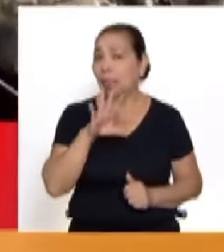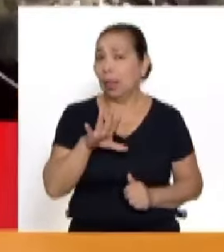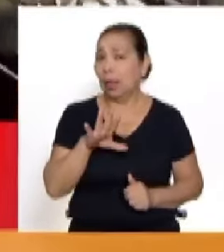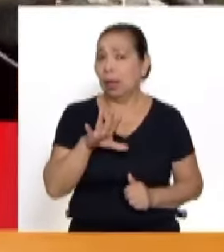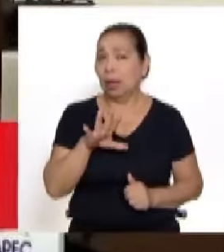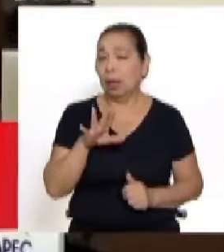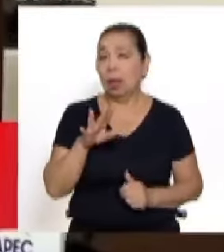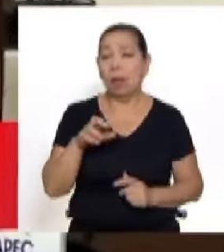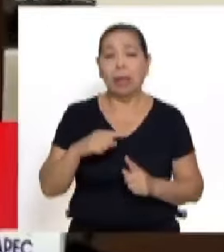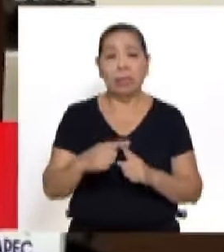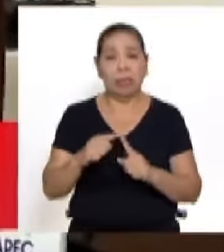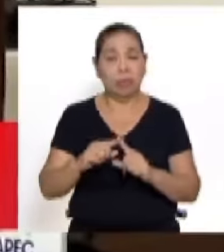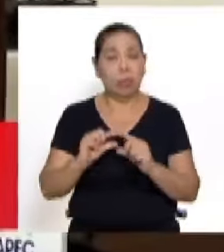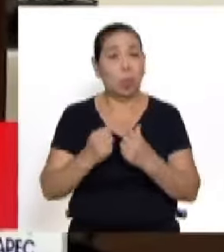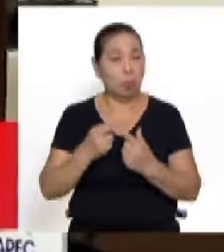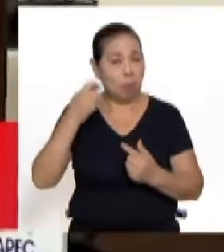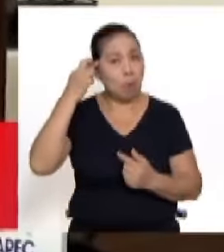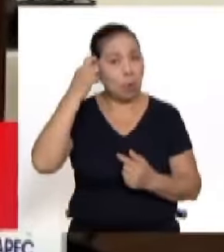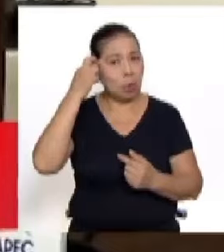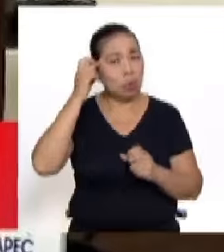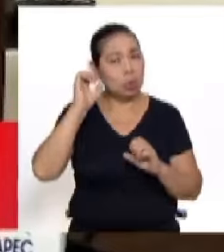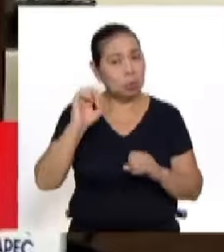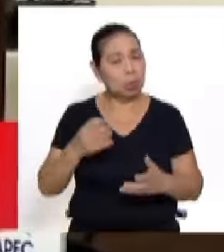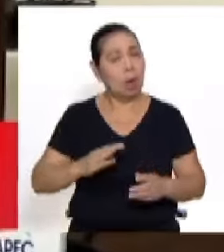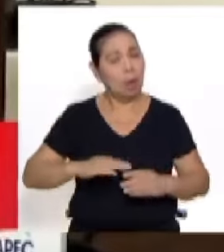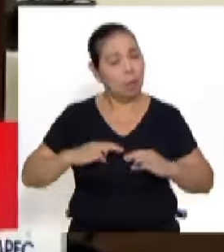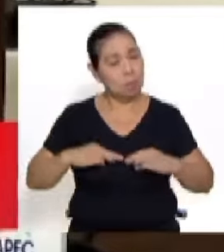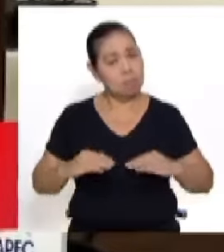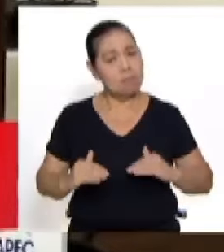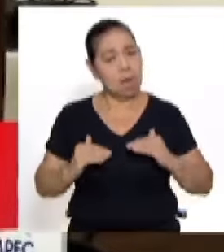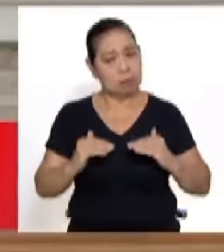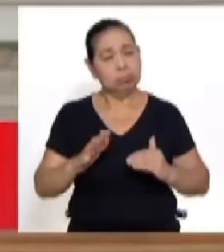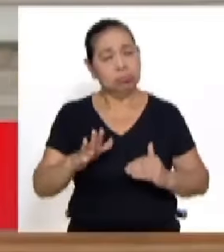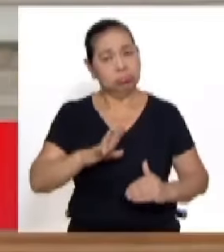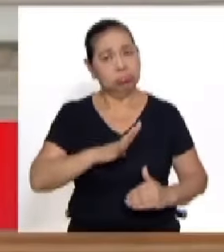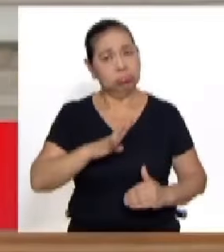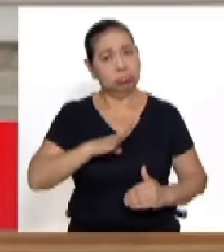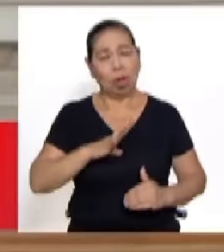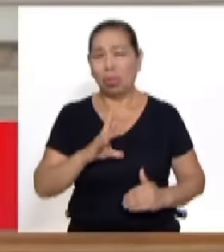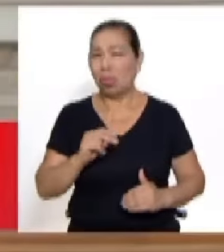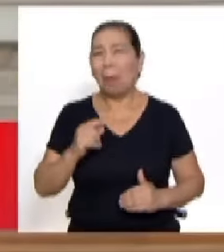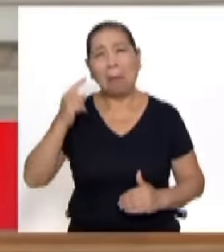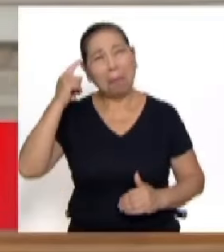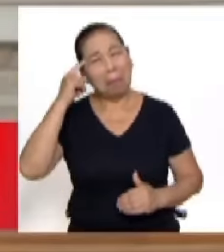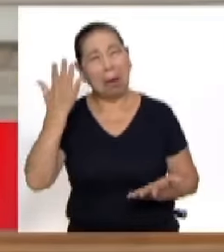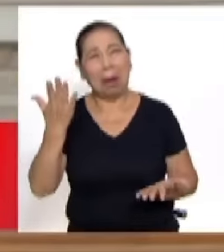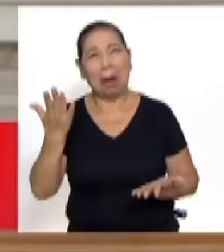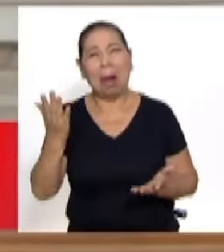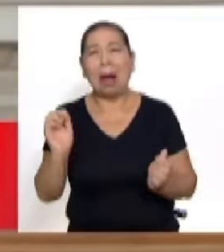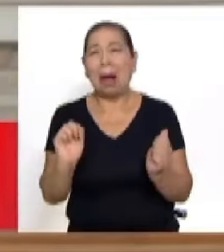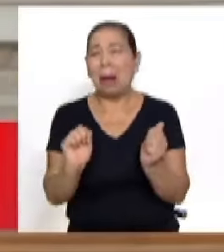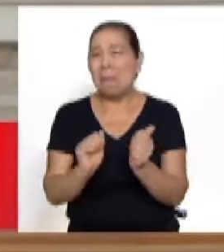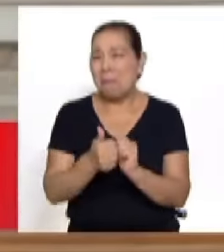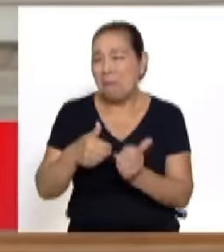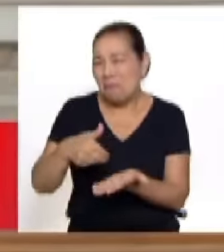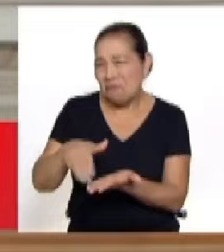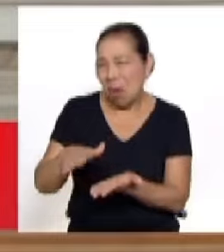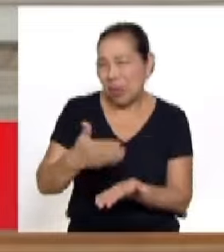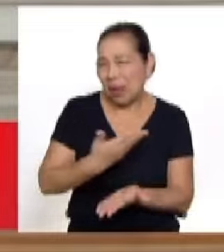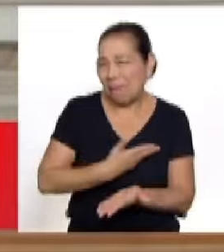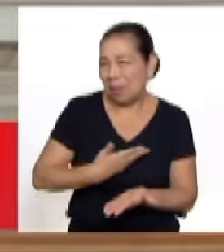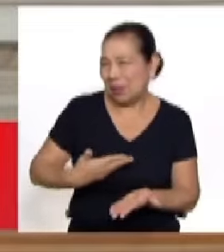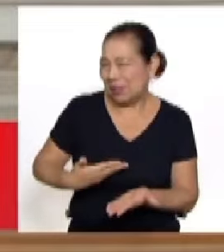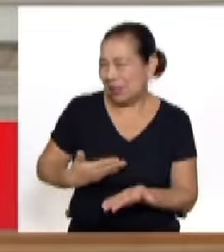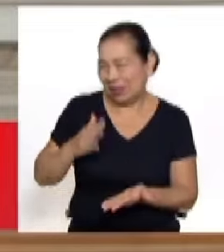las fuerzas políticas del país a tener madurez y sensatez y no estar pensando en una moción de vacancia